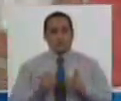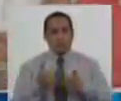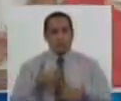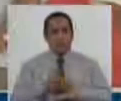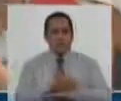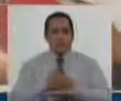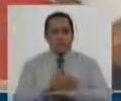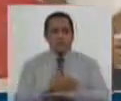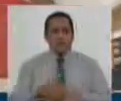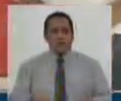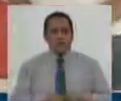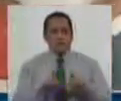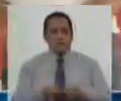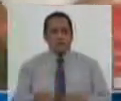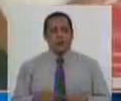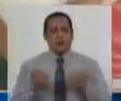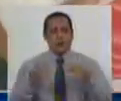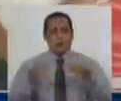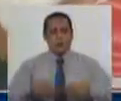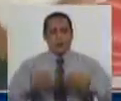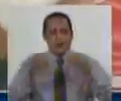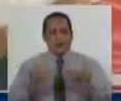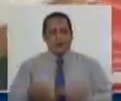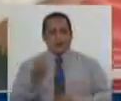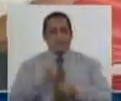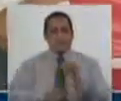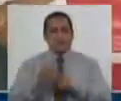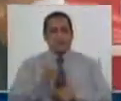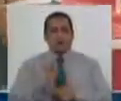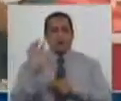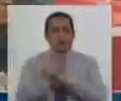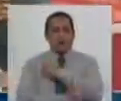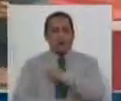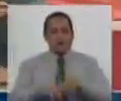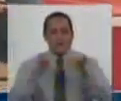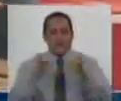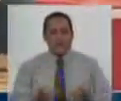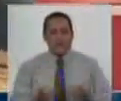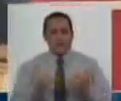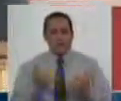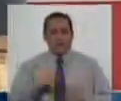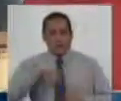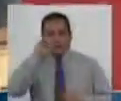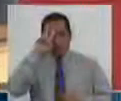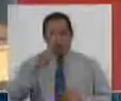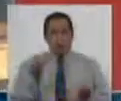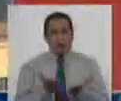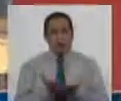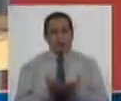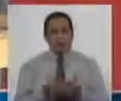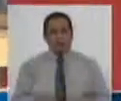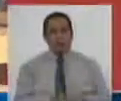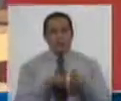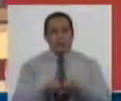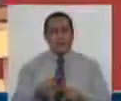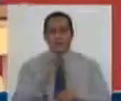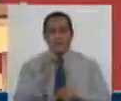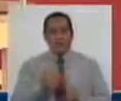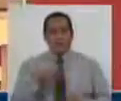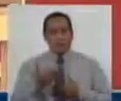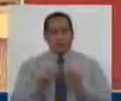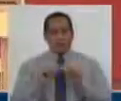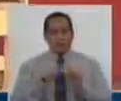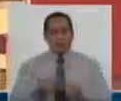madera, que hoy día esto es de calidad de exportación y que queda en los colegios del Estado. Y así vamos a